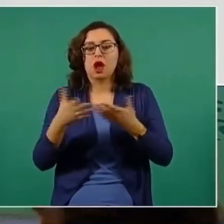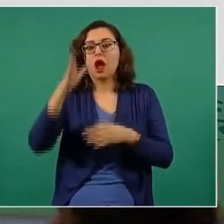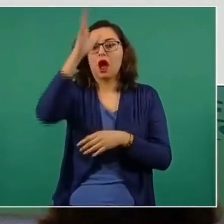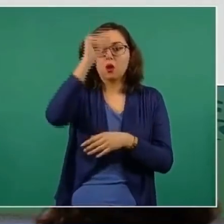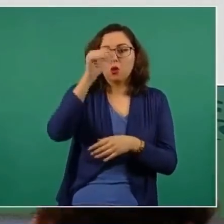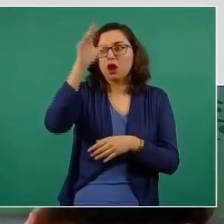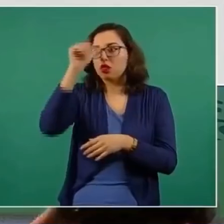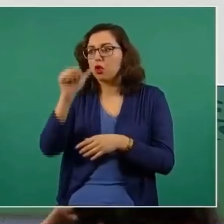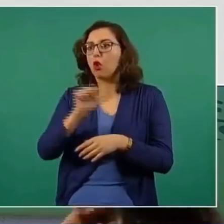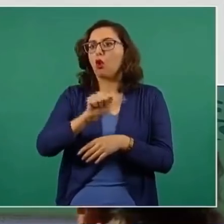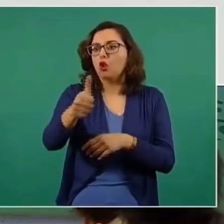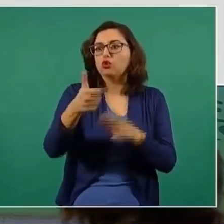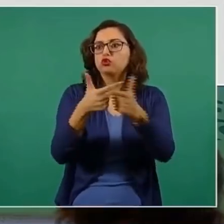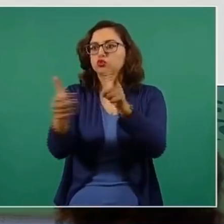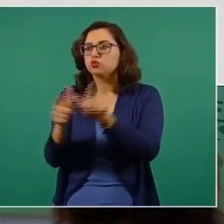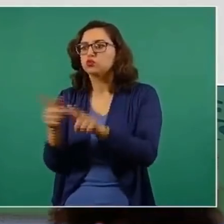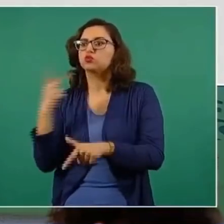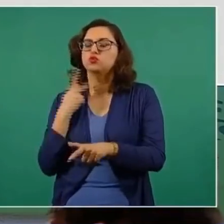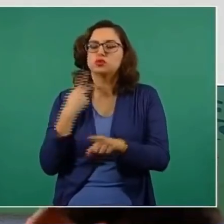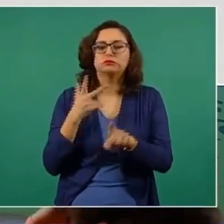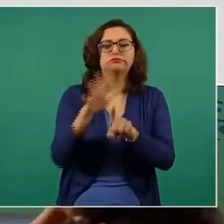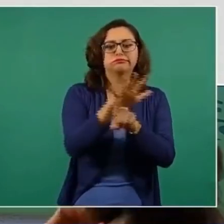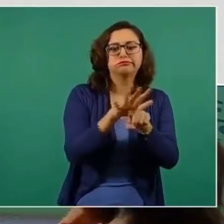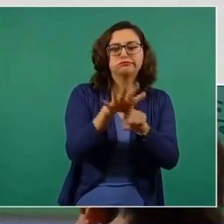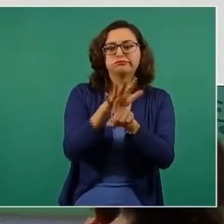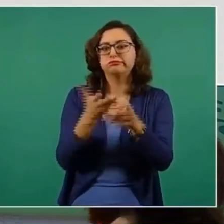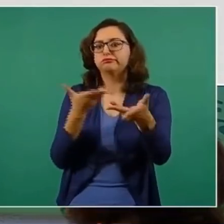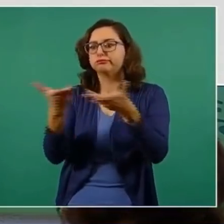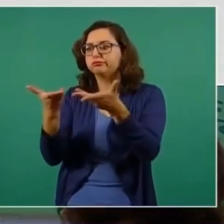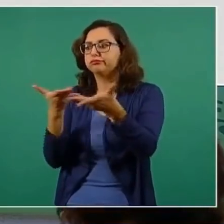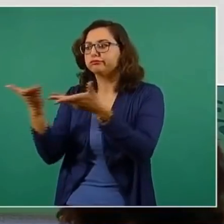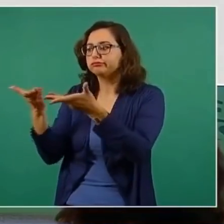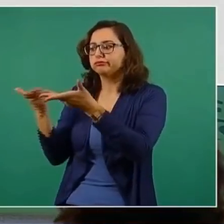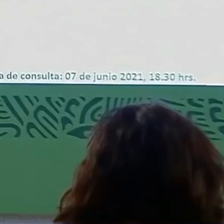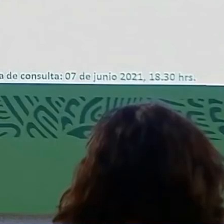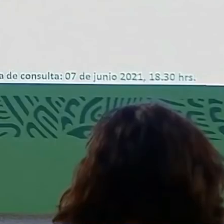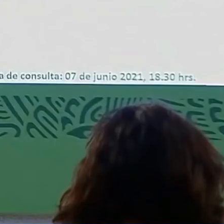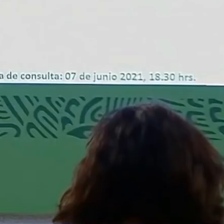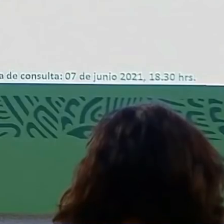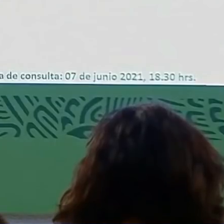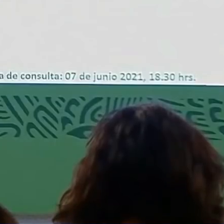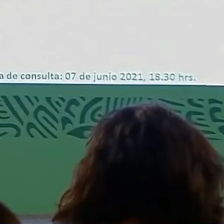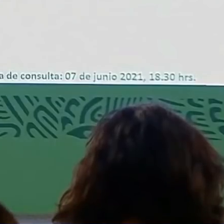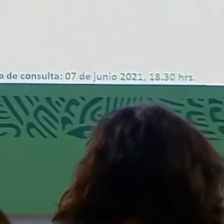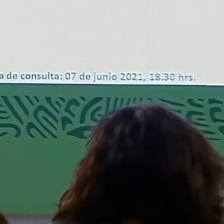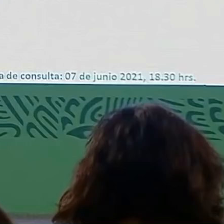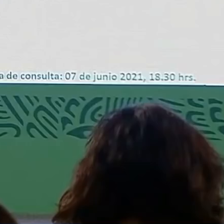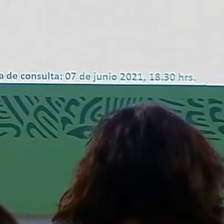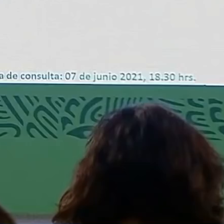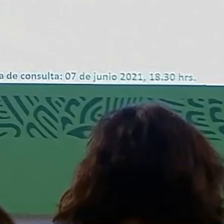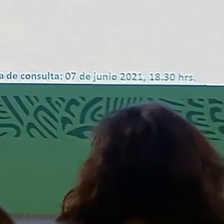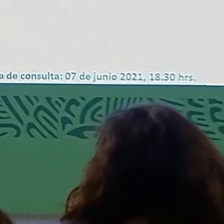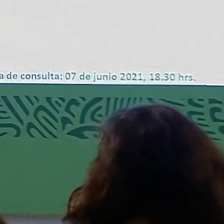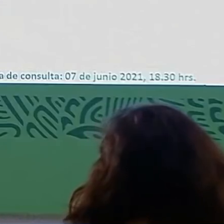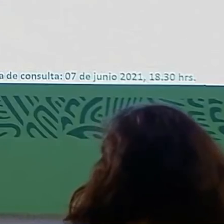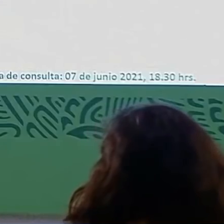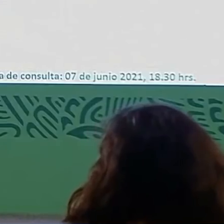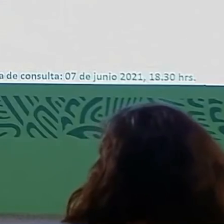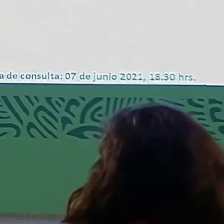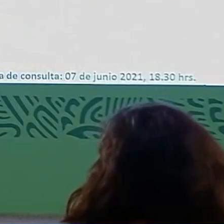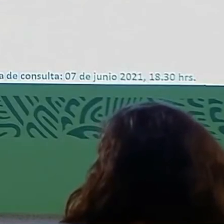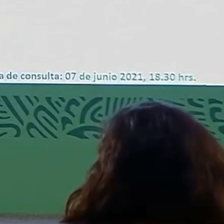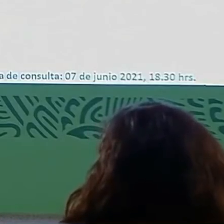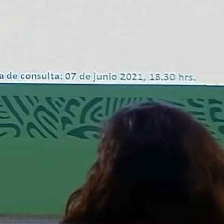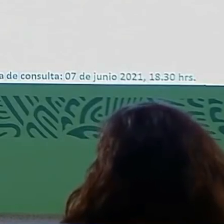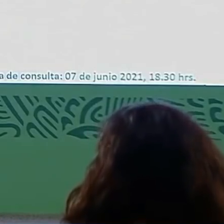para tener la mayoría calificada. Nosotros vamos a estar muy cerca detenerla. Pero de todas maneras se